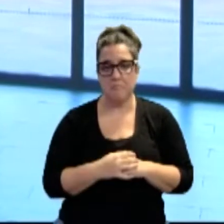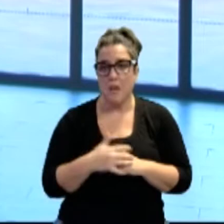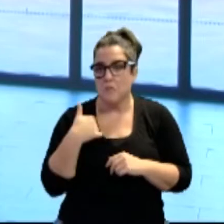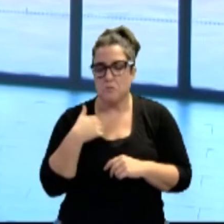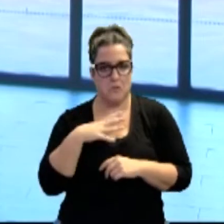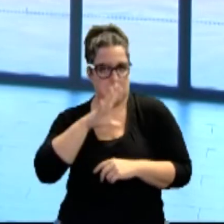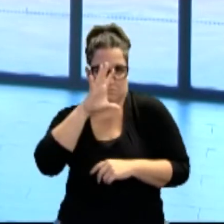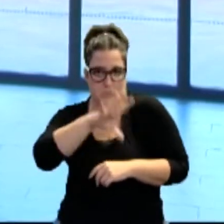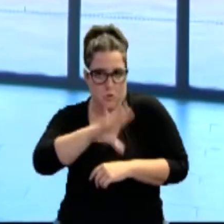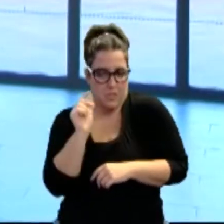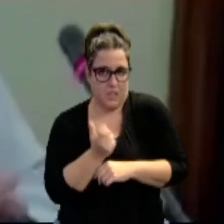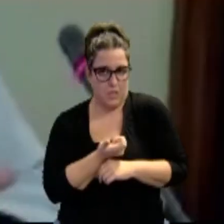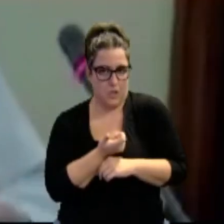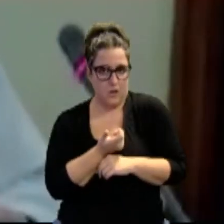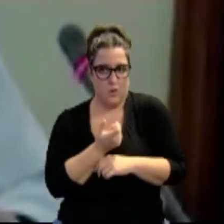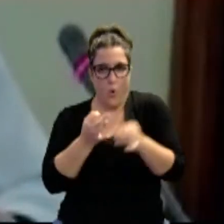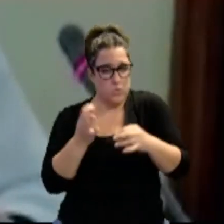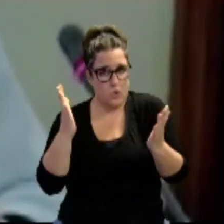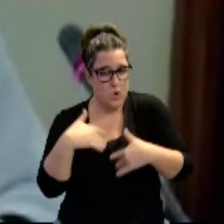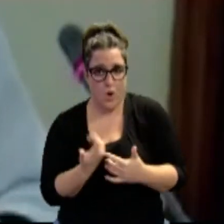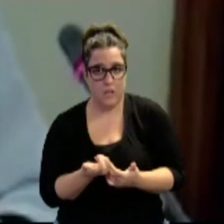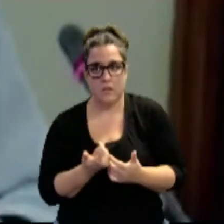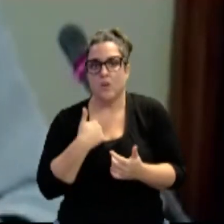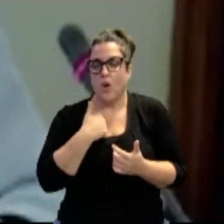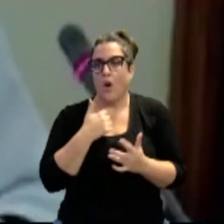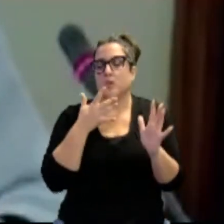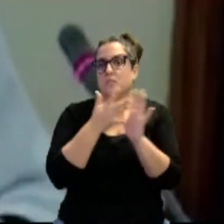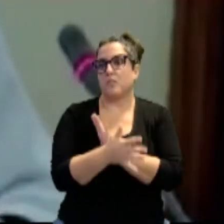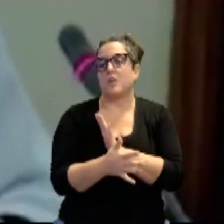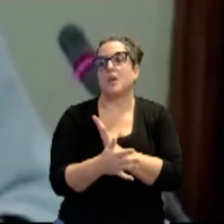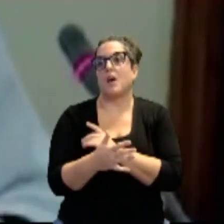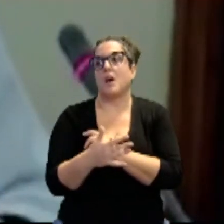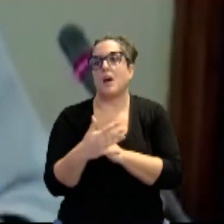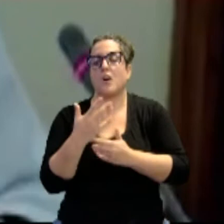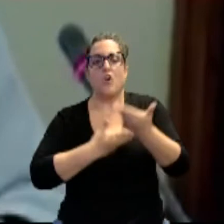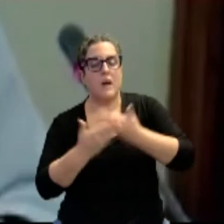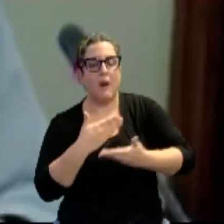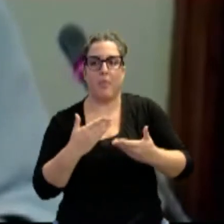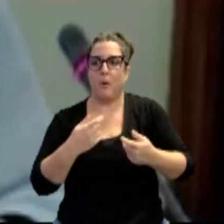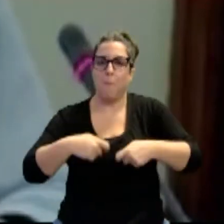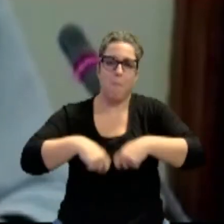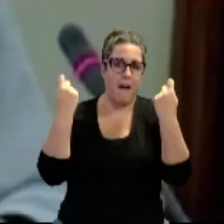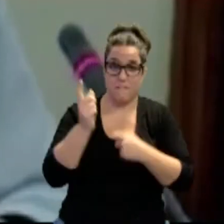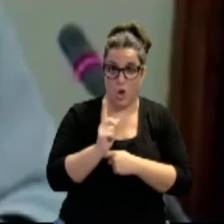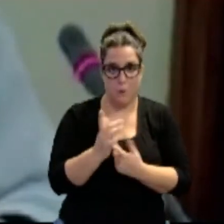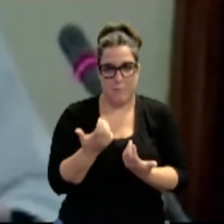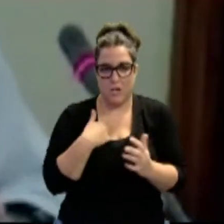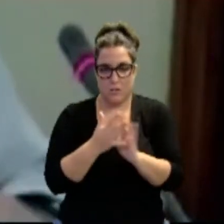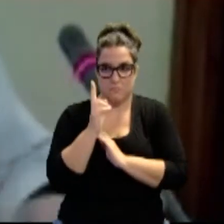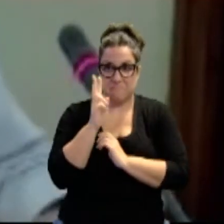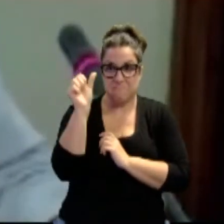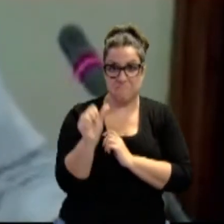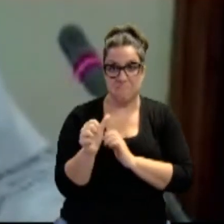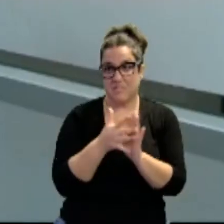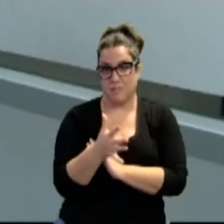incomprensible e injusto. No queremos, no seremos nosotros, desde luego, quienes rompamos los puentes de colaboración, pero comprenderán que esto nos sitúa